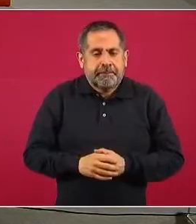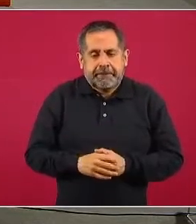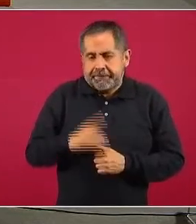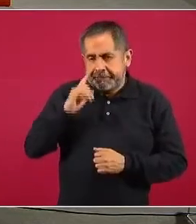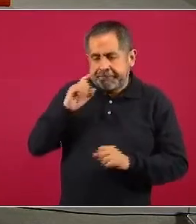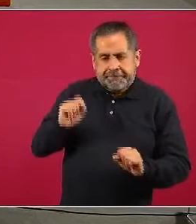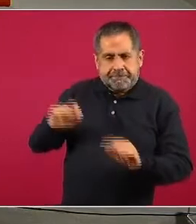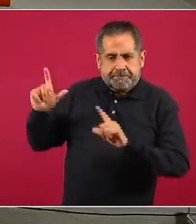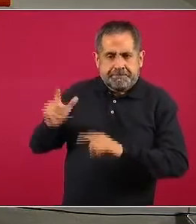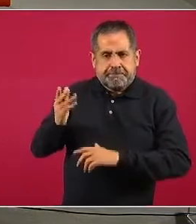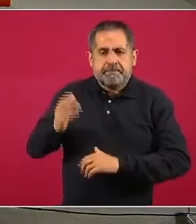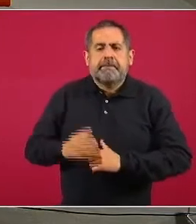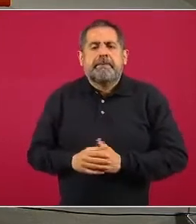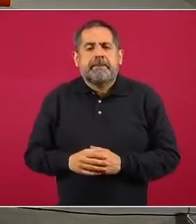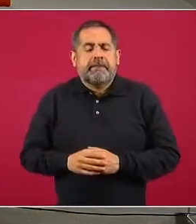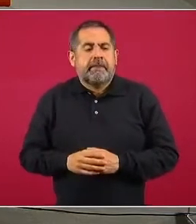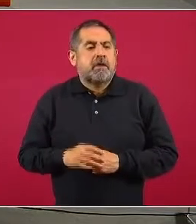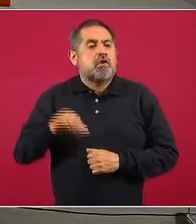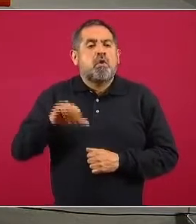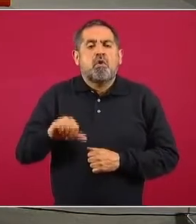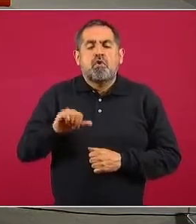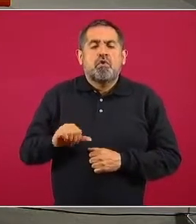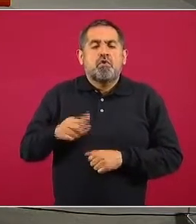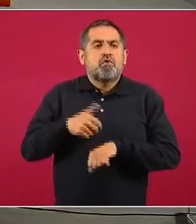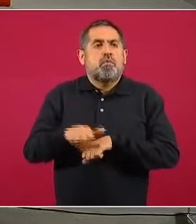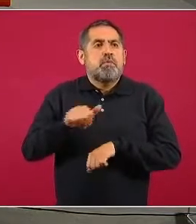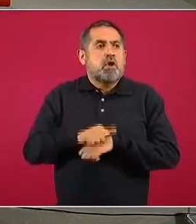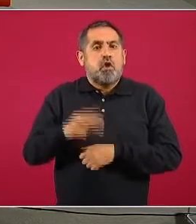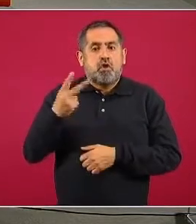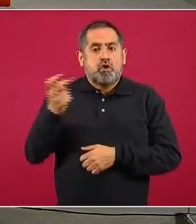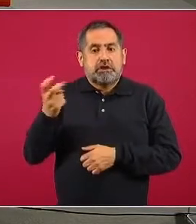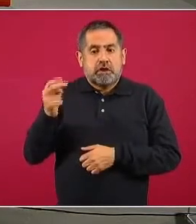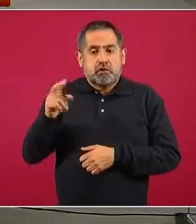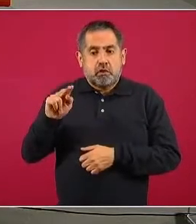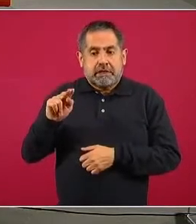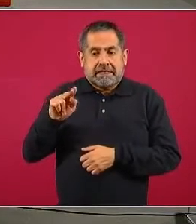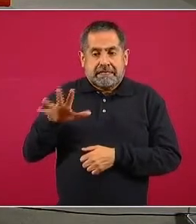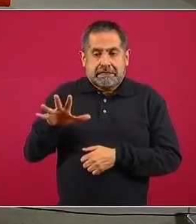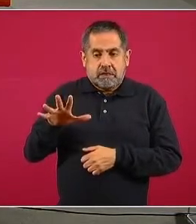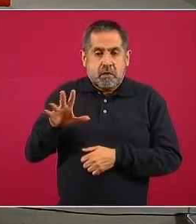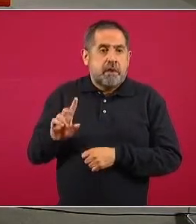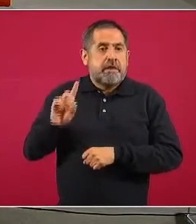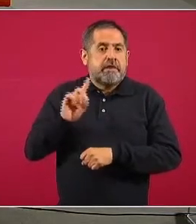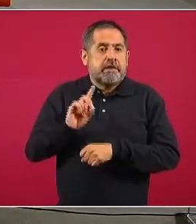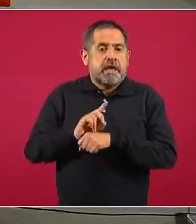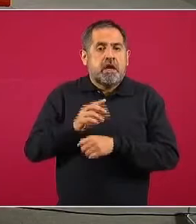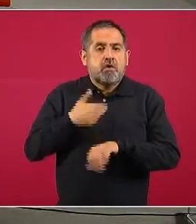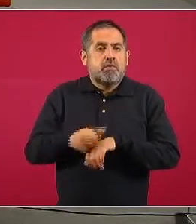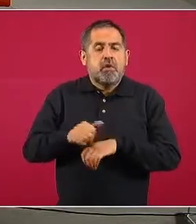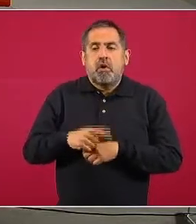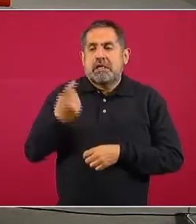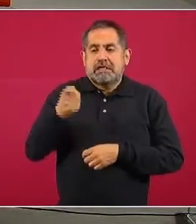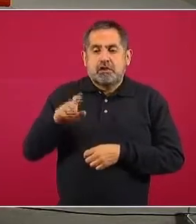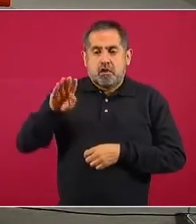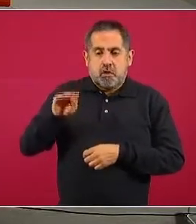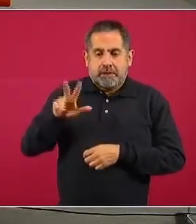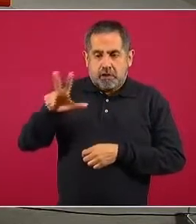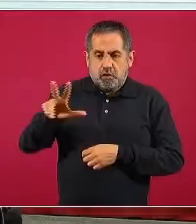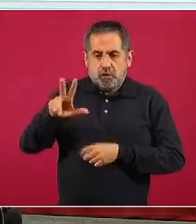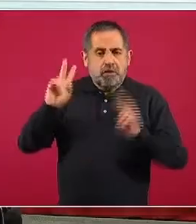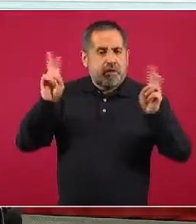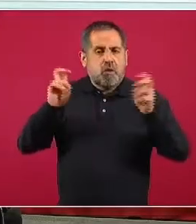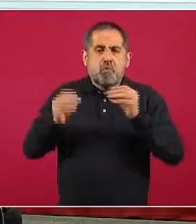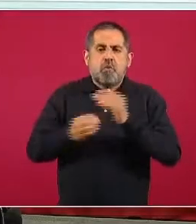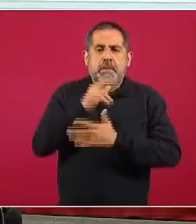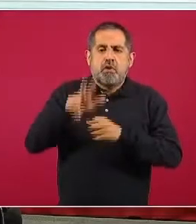diapositiva, estamos en la conferencia vespertina ya número 285 de este día número 198 de la nueva